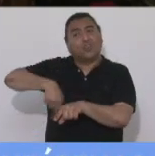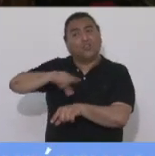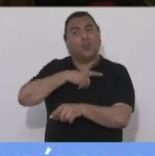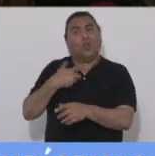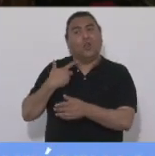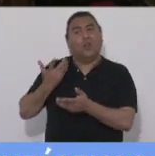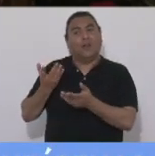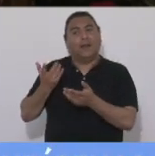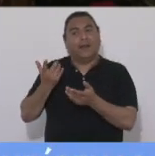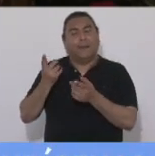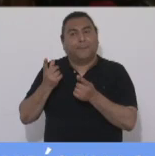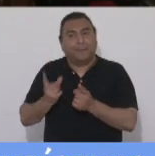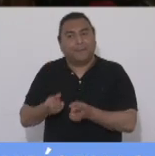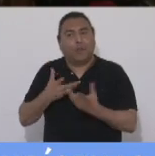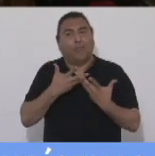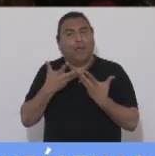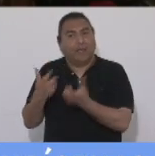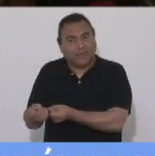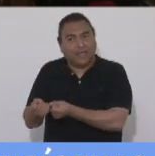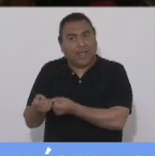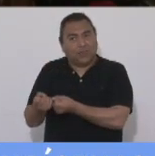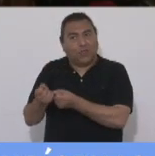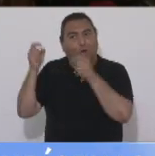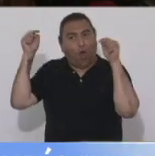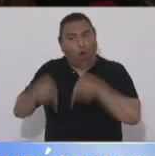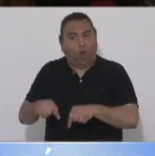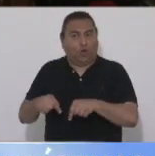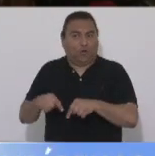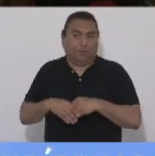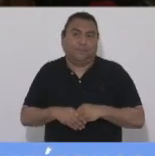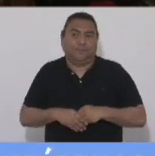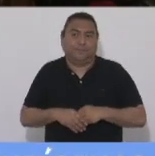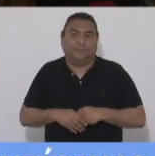cuya adjudicación y cuya defensa es lo que hoy está en discusión.